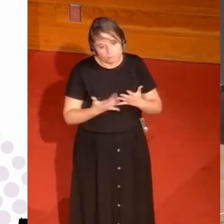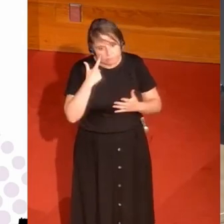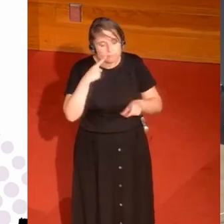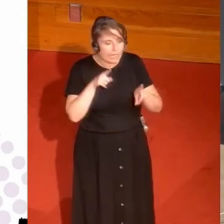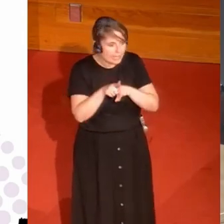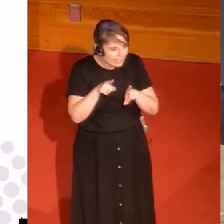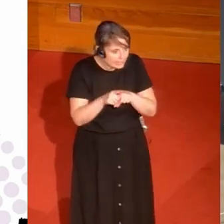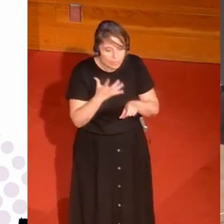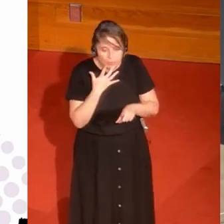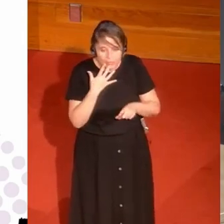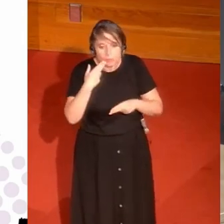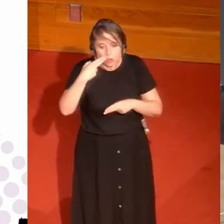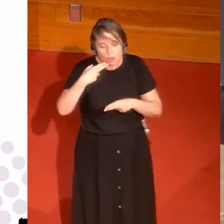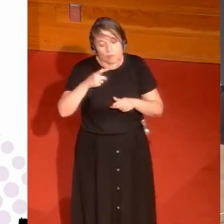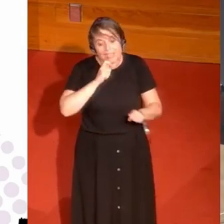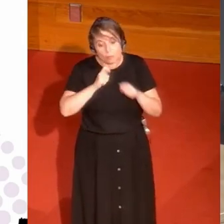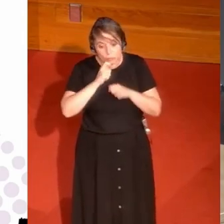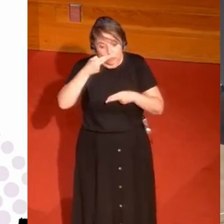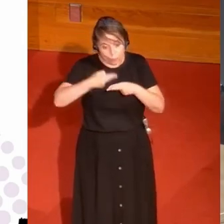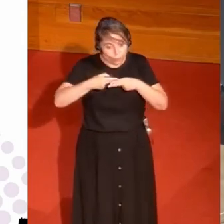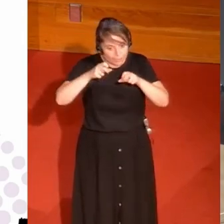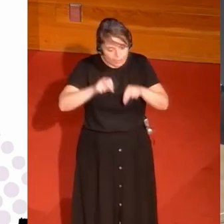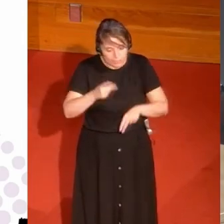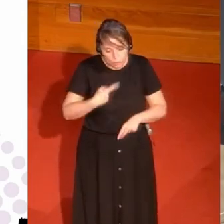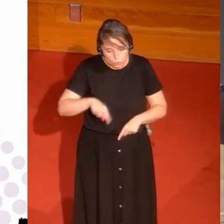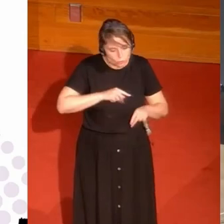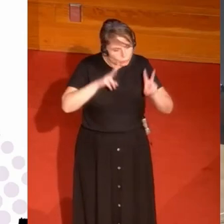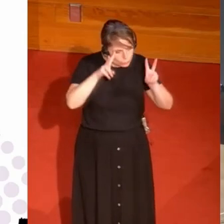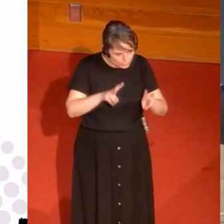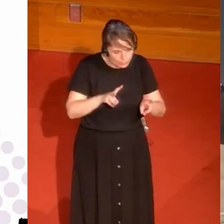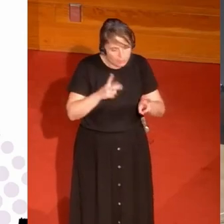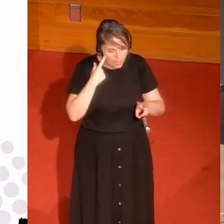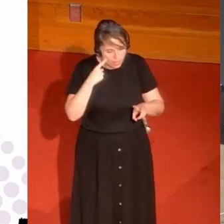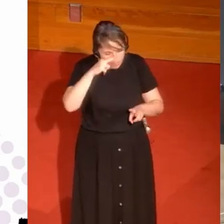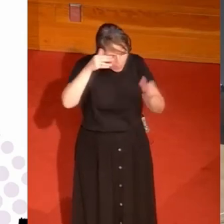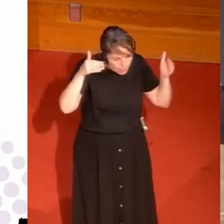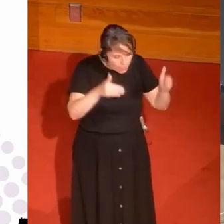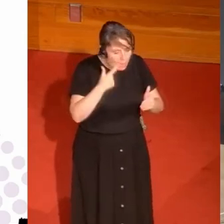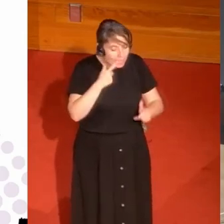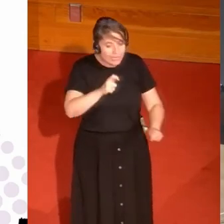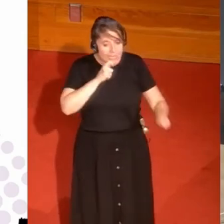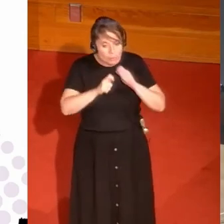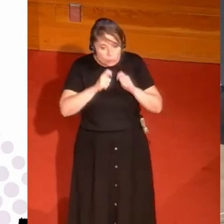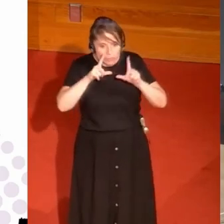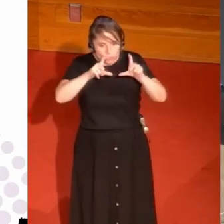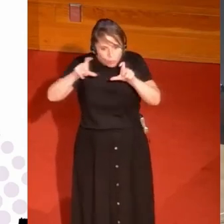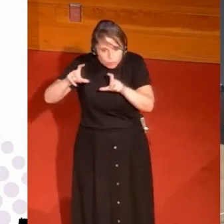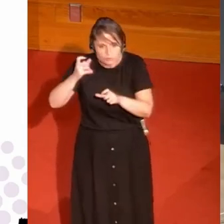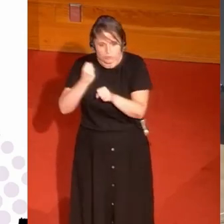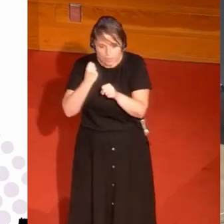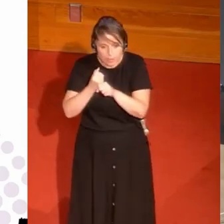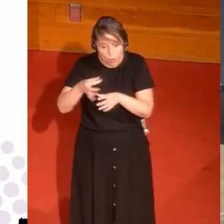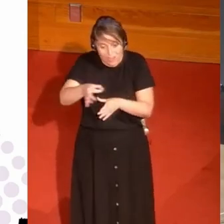crítica luego por ejemplo el reportero sin frontera nos hemos en cuanto a este tema pues preocupado mucho para que los reporteros gráficos puedan hacer su